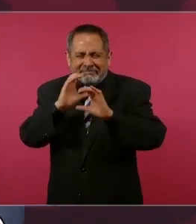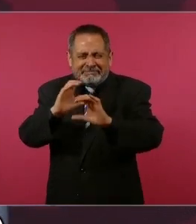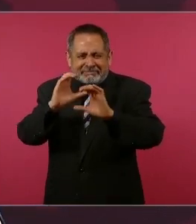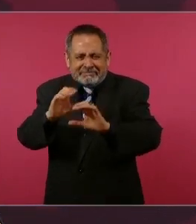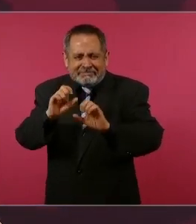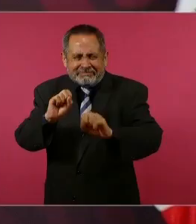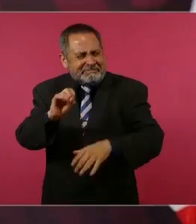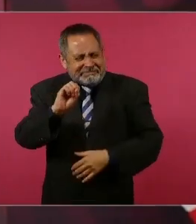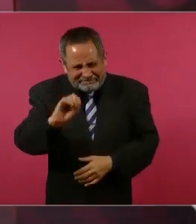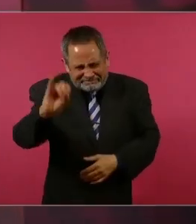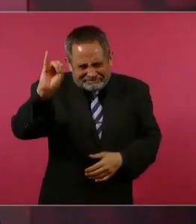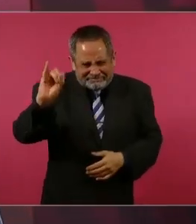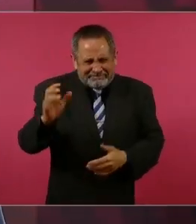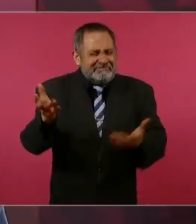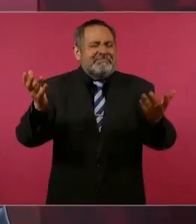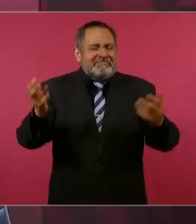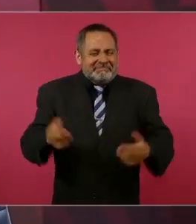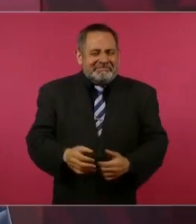casilla,